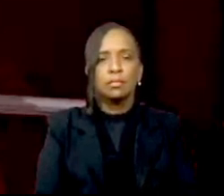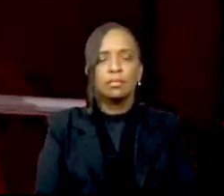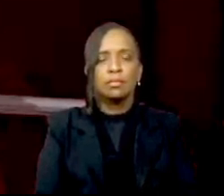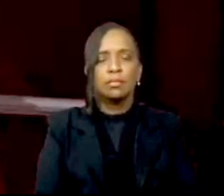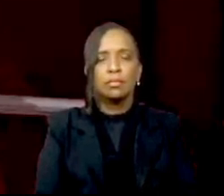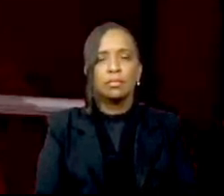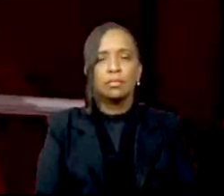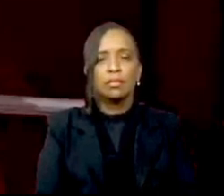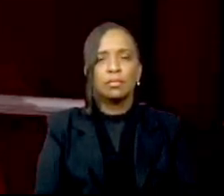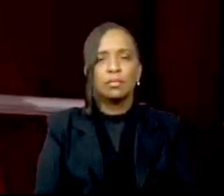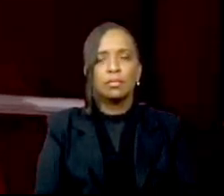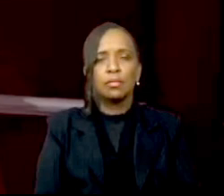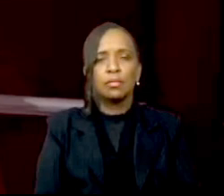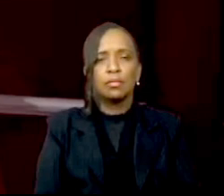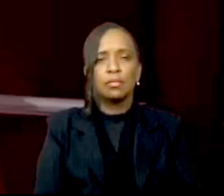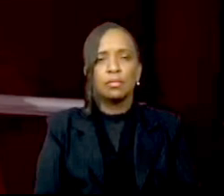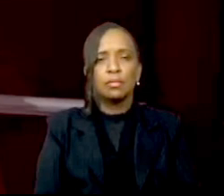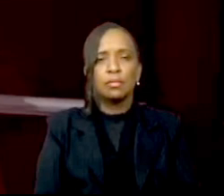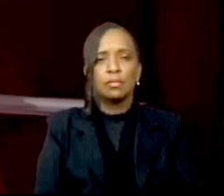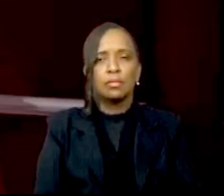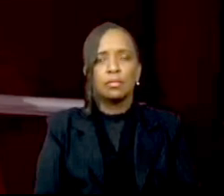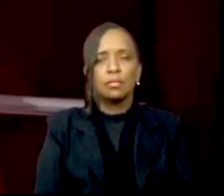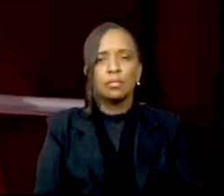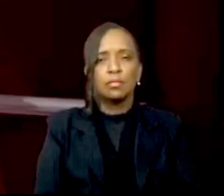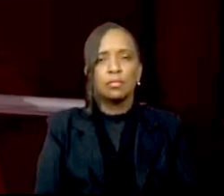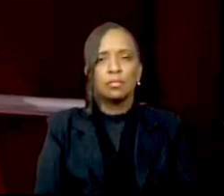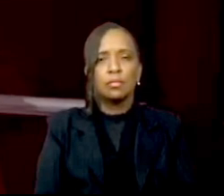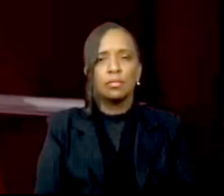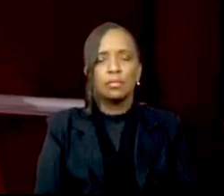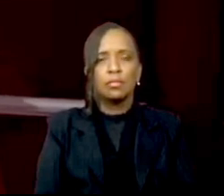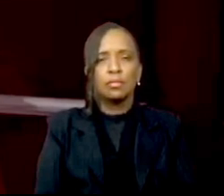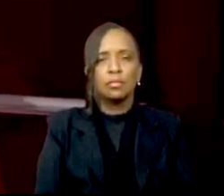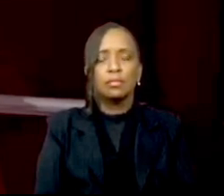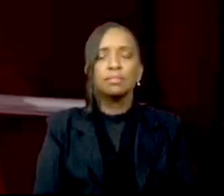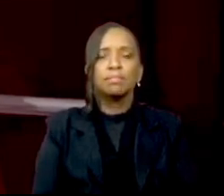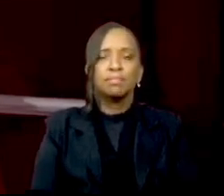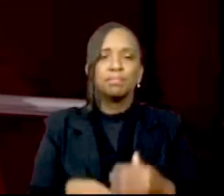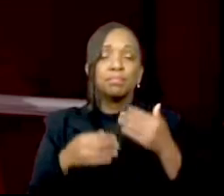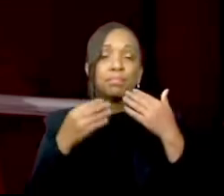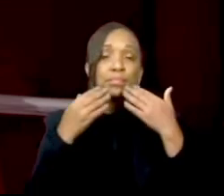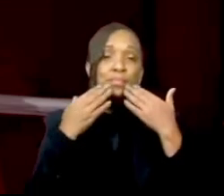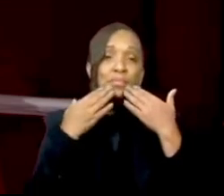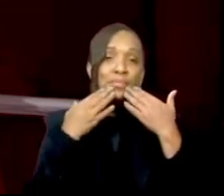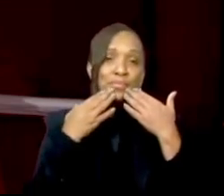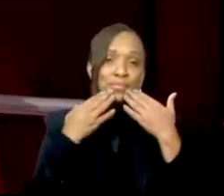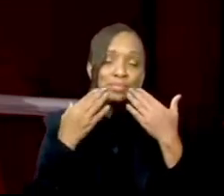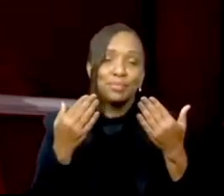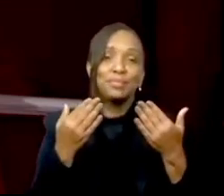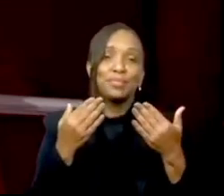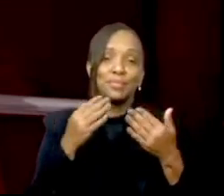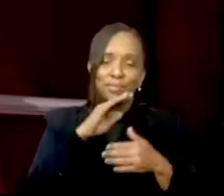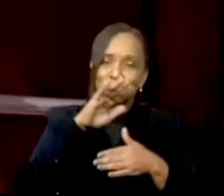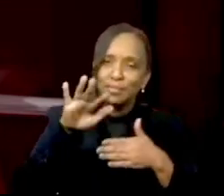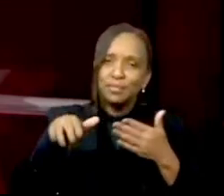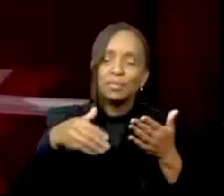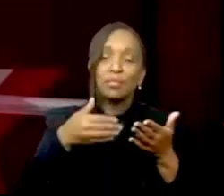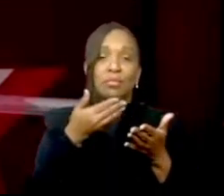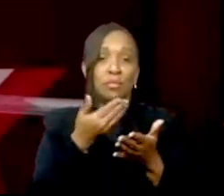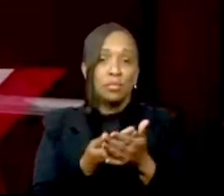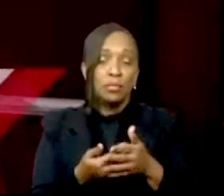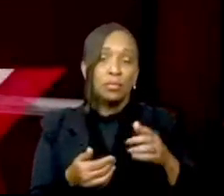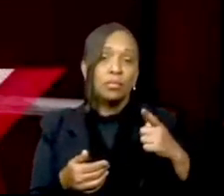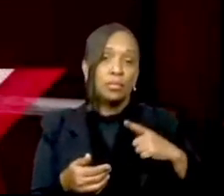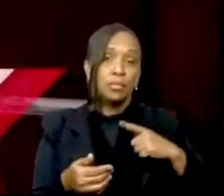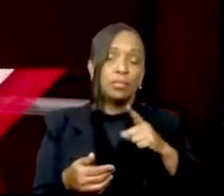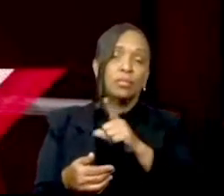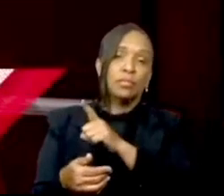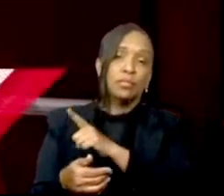gracias a todos los colegas que hoy se reúnen en esta asamblea